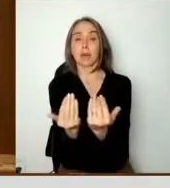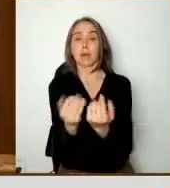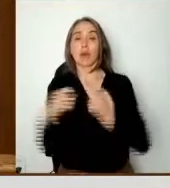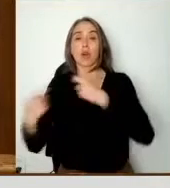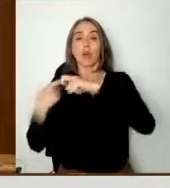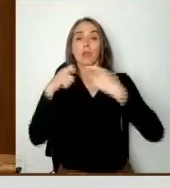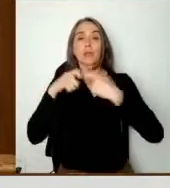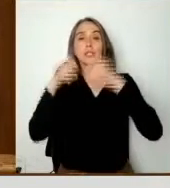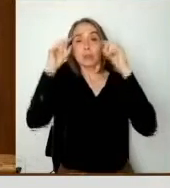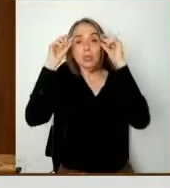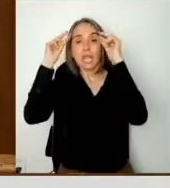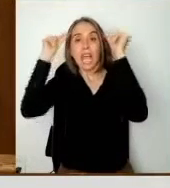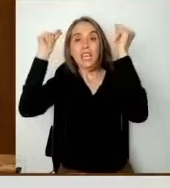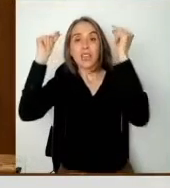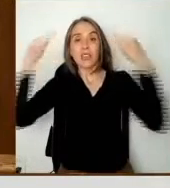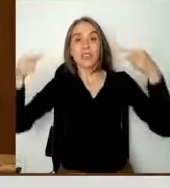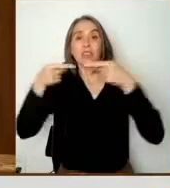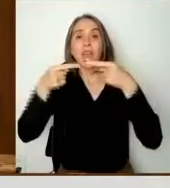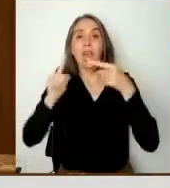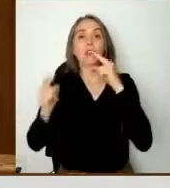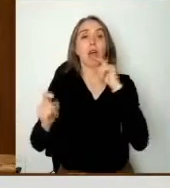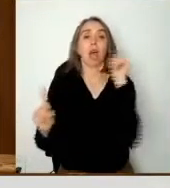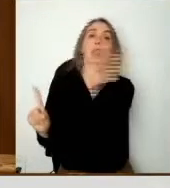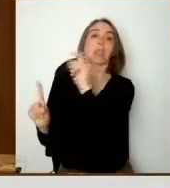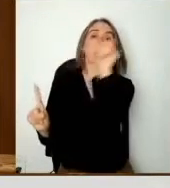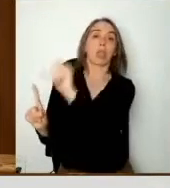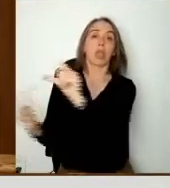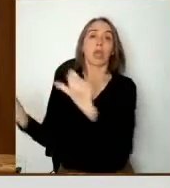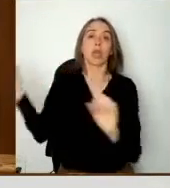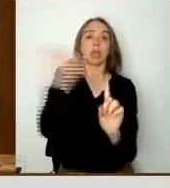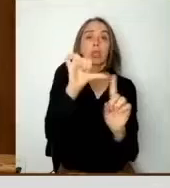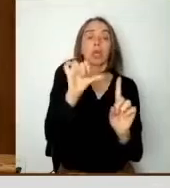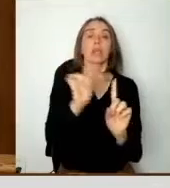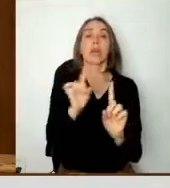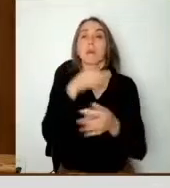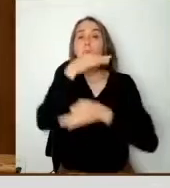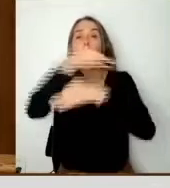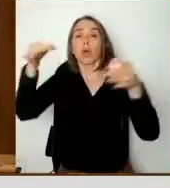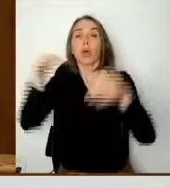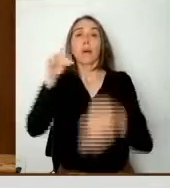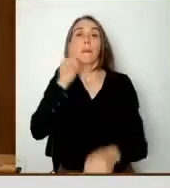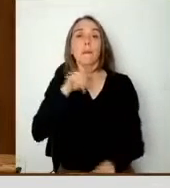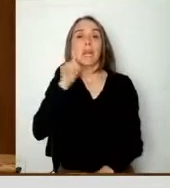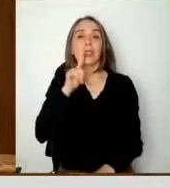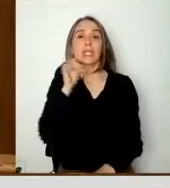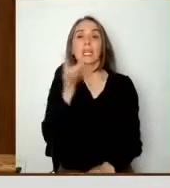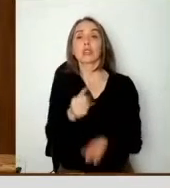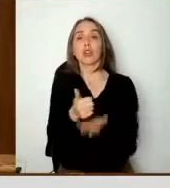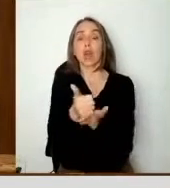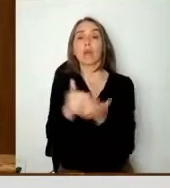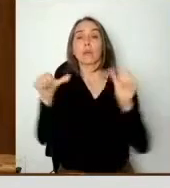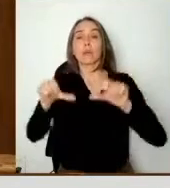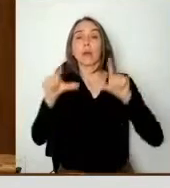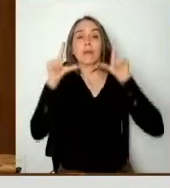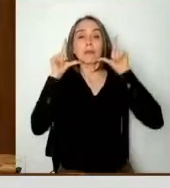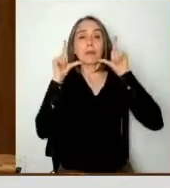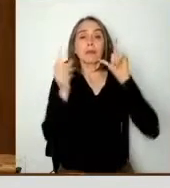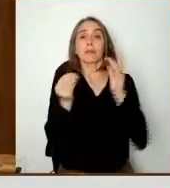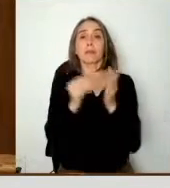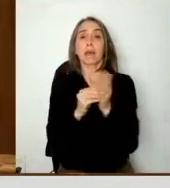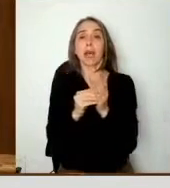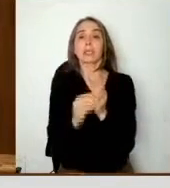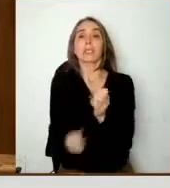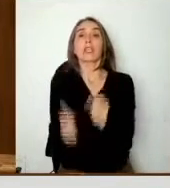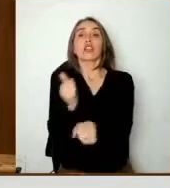se transforme en descalificaciones, mucho menos en mentiras, que solo ayudan a desprestigiar aún más el ejercicio de la